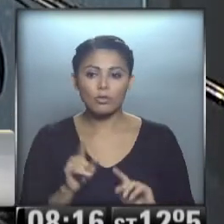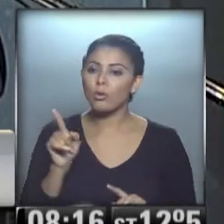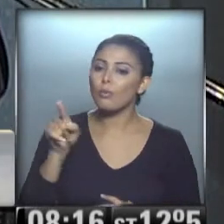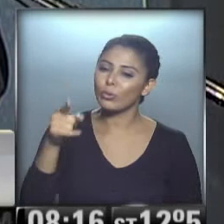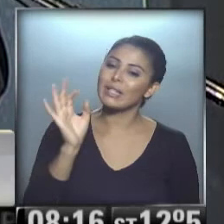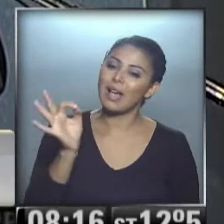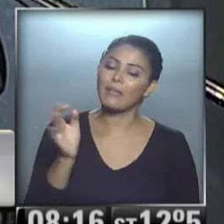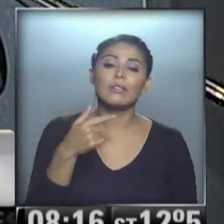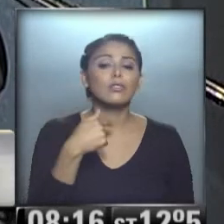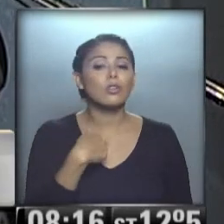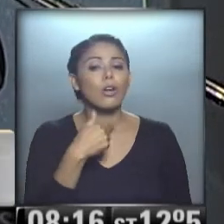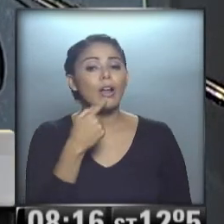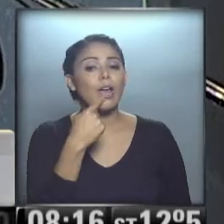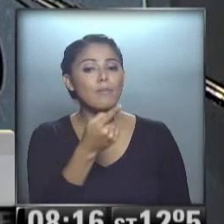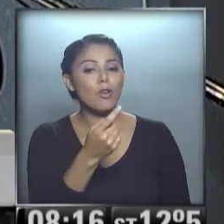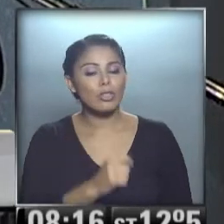sabe. Le voy a responder a